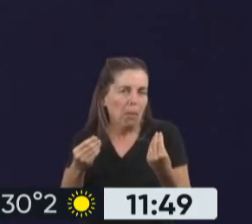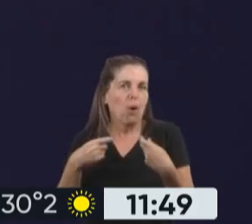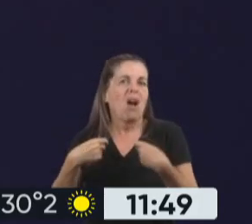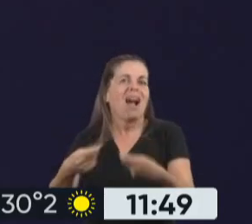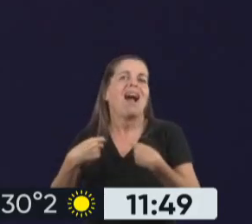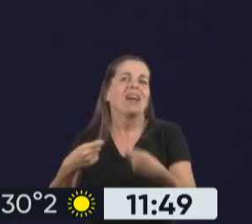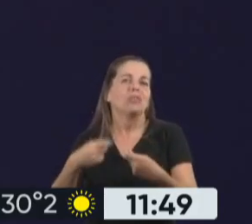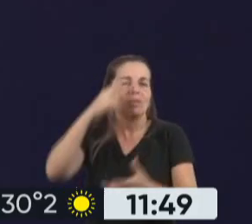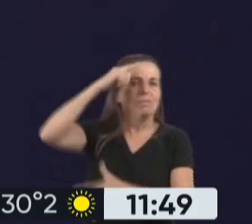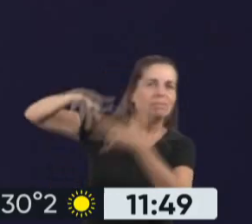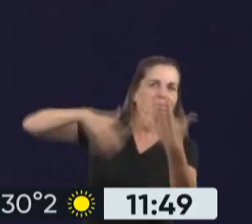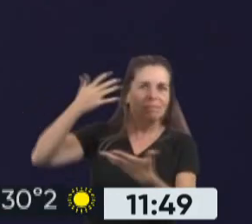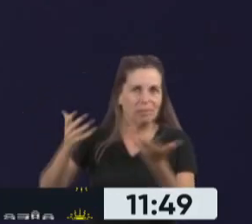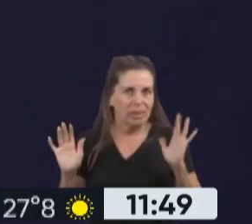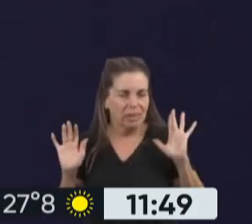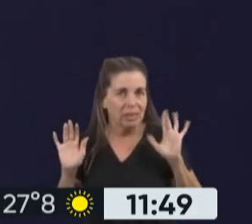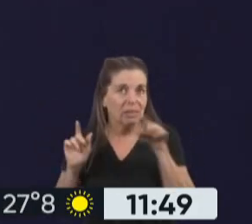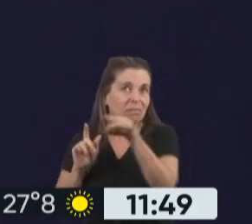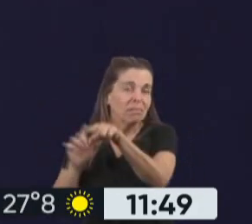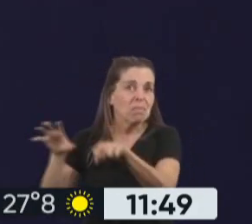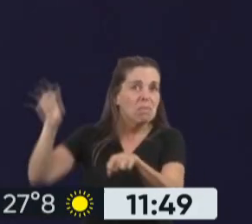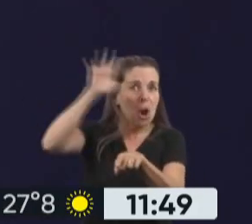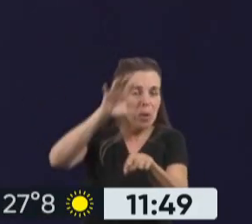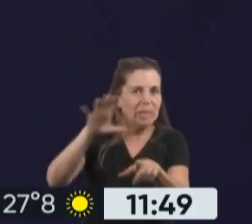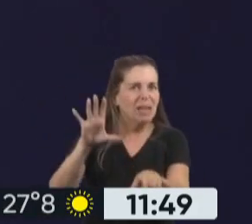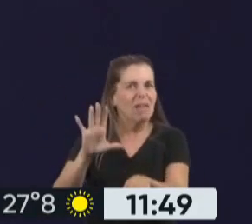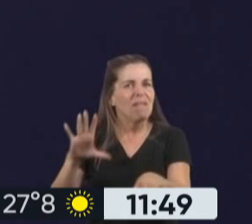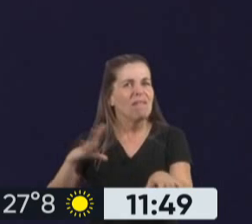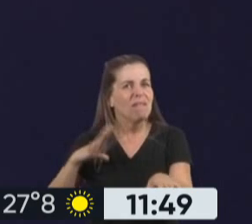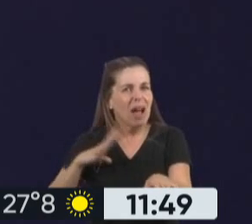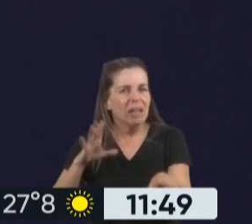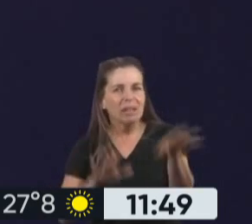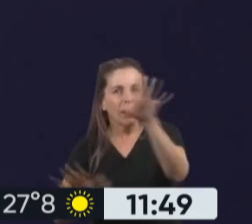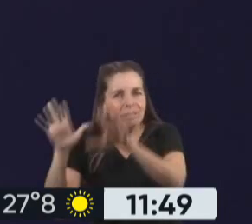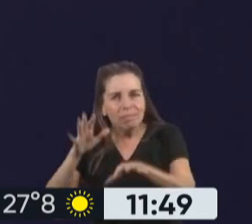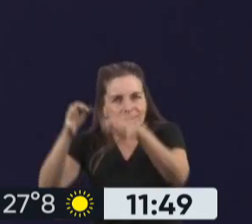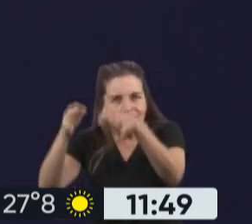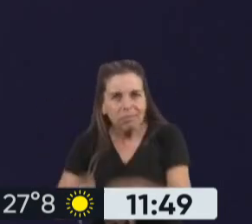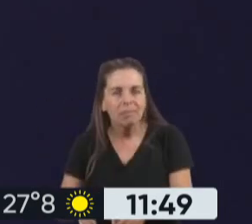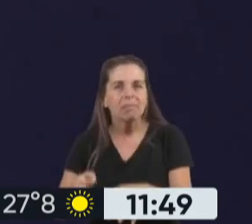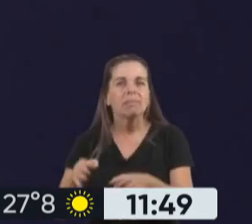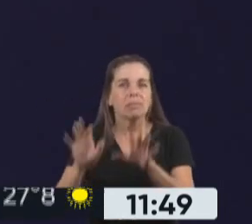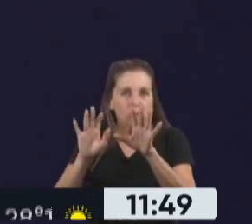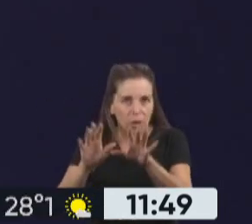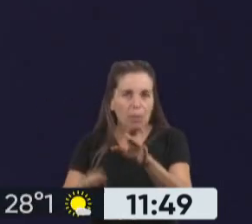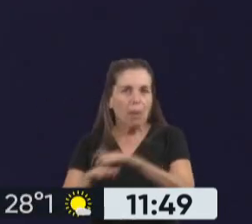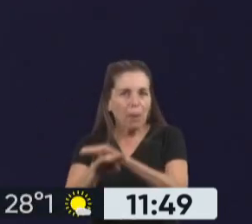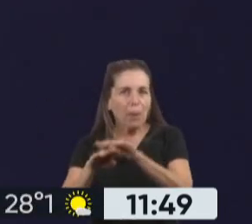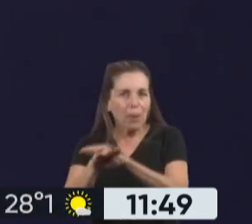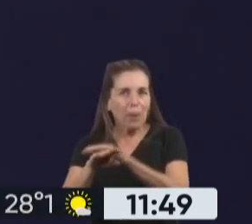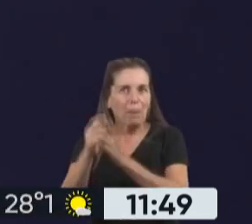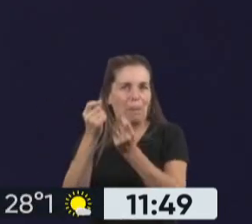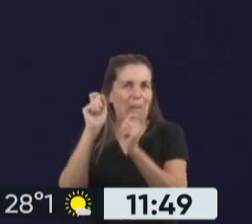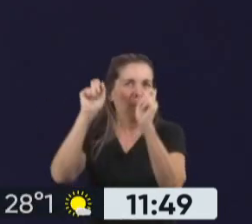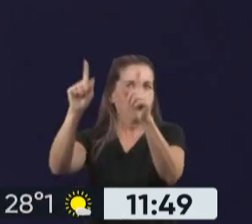definitiva, no pudiste acomodar las cuentas públicas y ya y a los empleados o